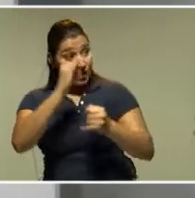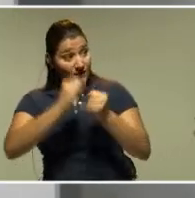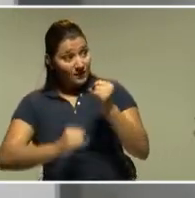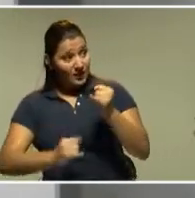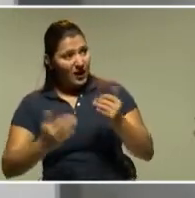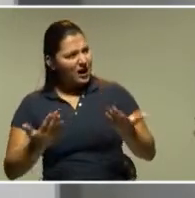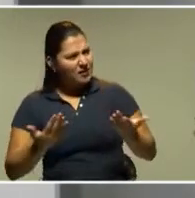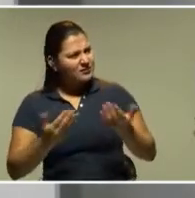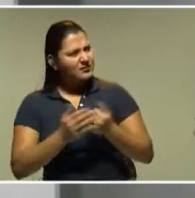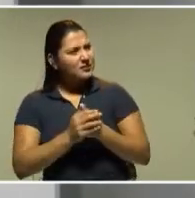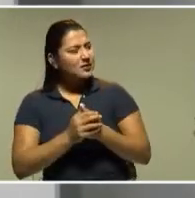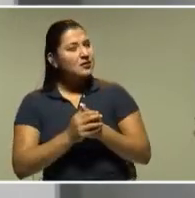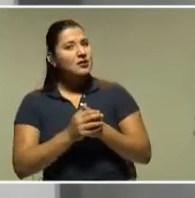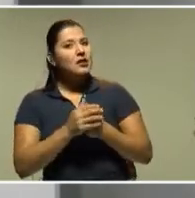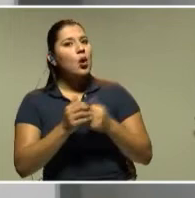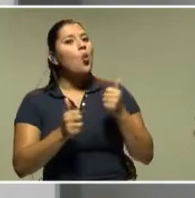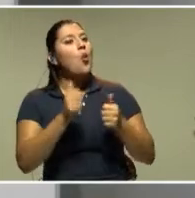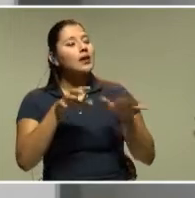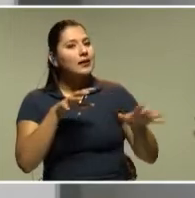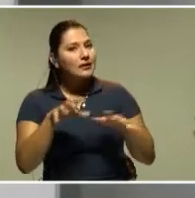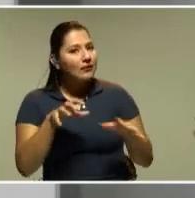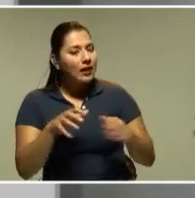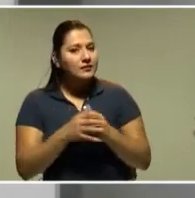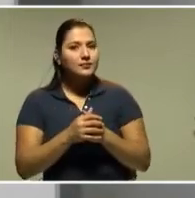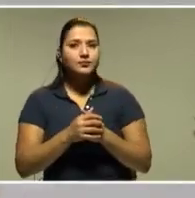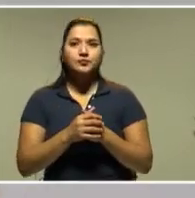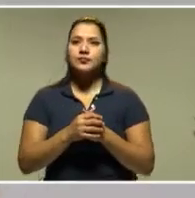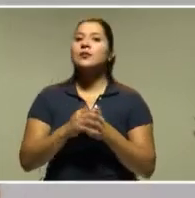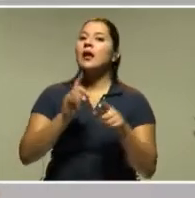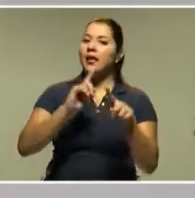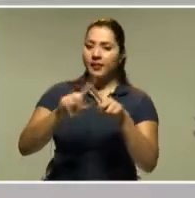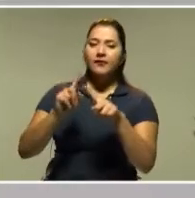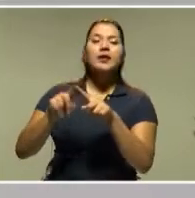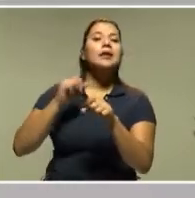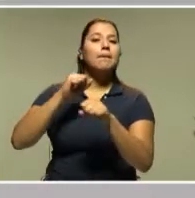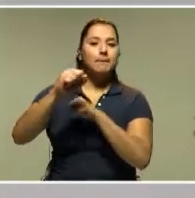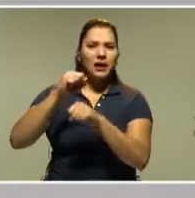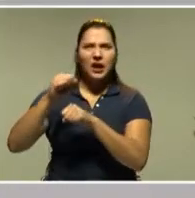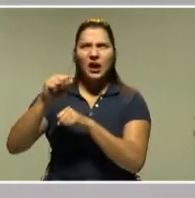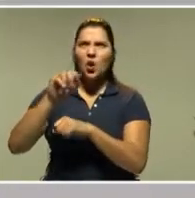estelar? ¿Qué tipo de actividades se van a encontrar? No, van a haber varias peleas,